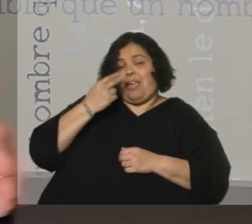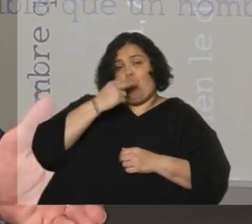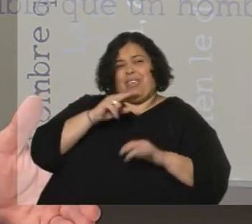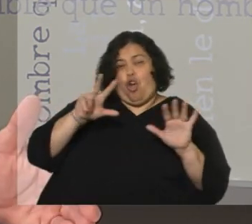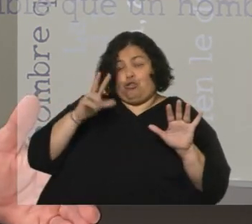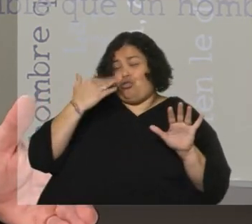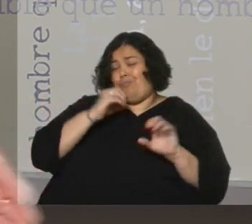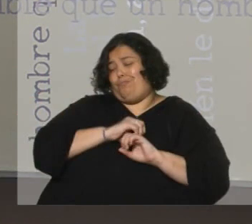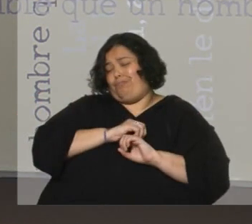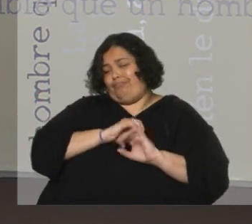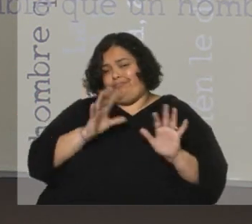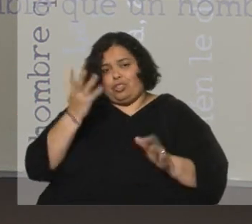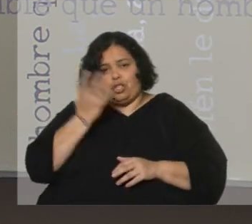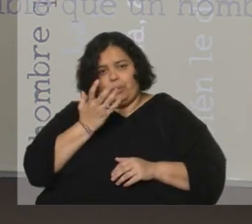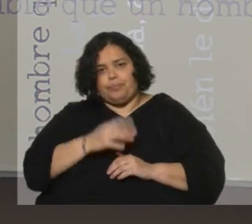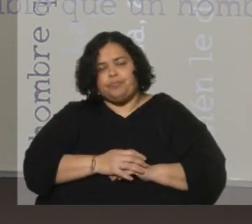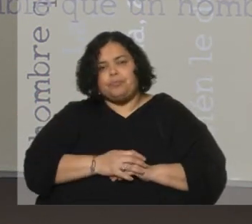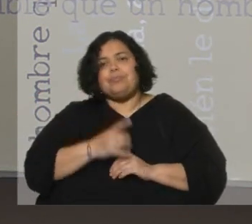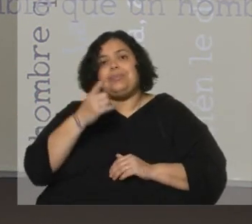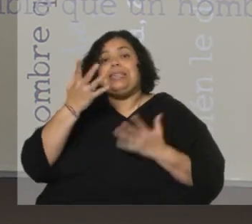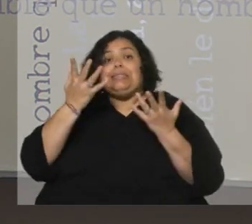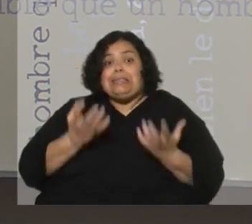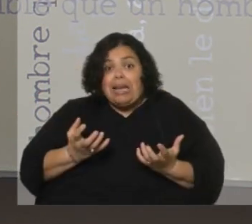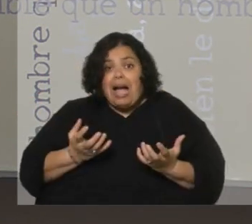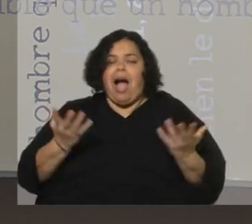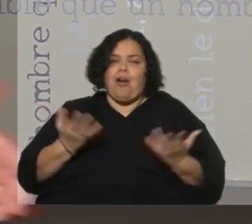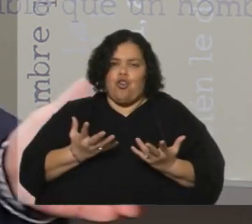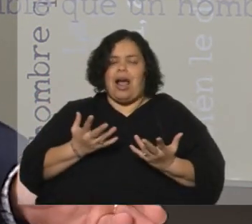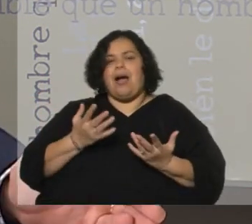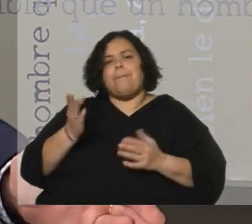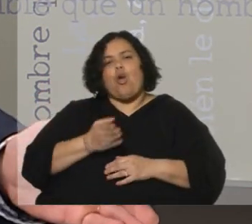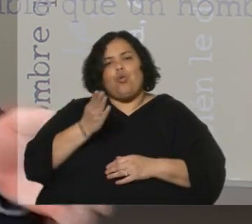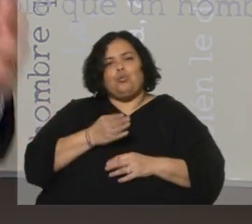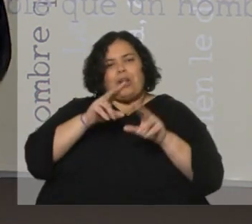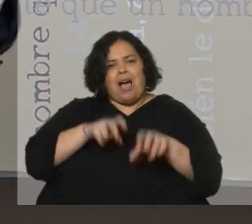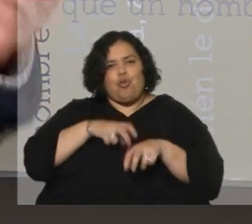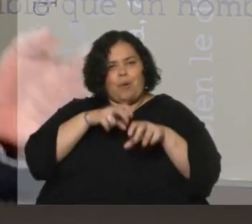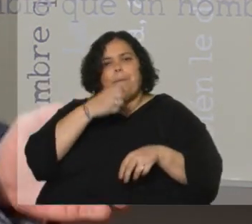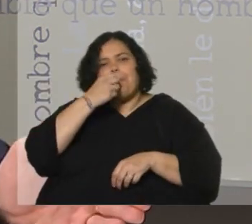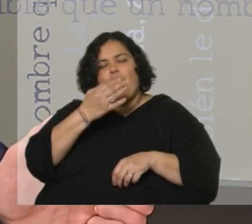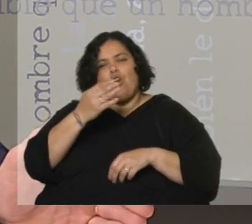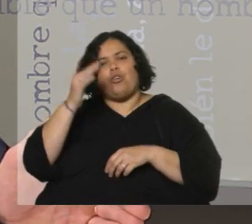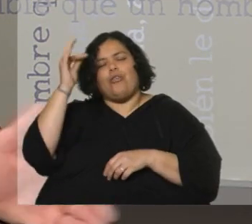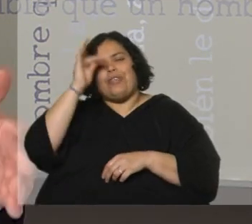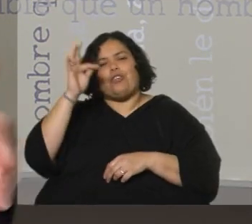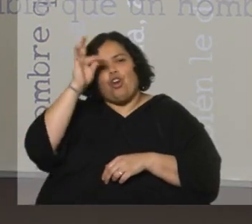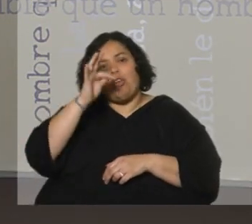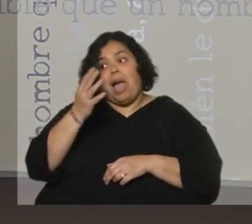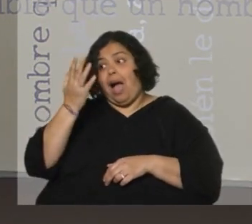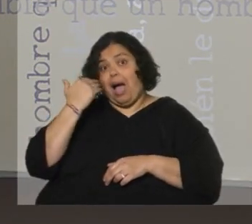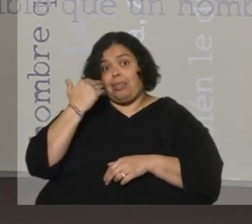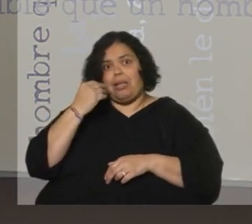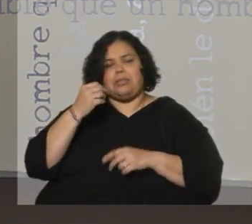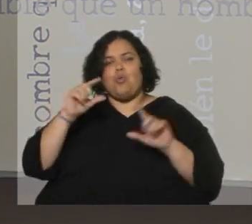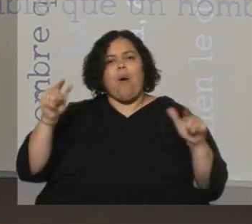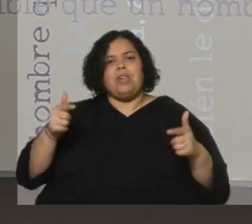seca a seca la producción agropecuaria va aprendiendo a manejar mejores tecnologías decían que en el año 89 no había una enfardadora en Uruguay aparecieron las